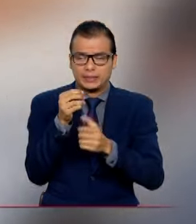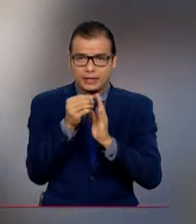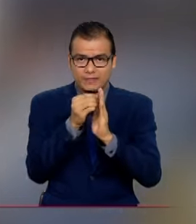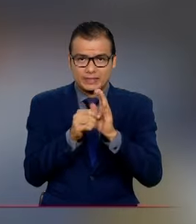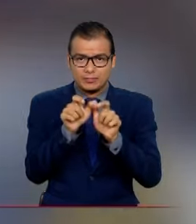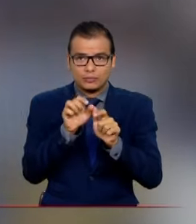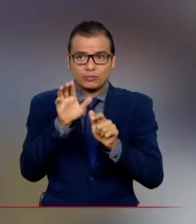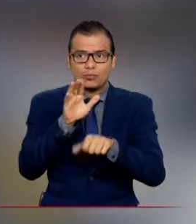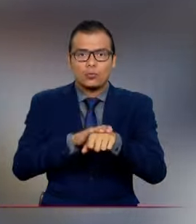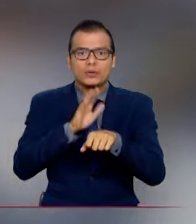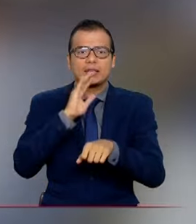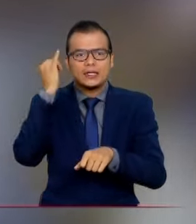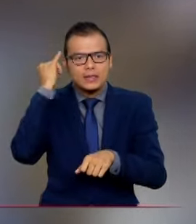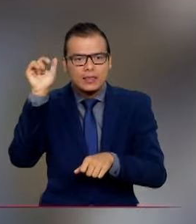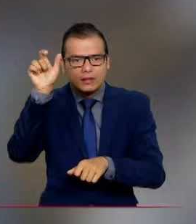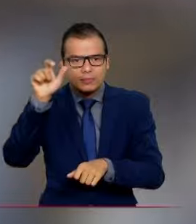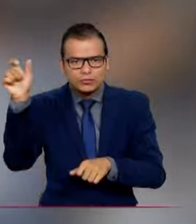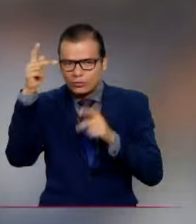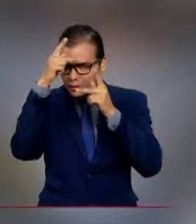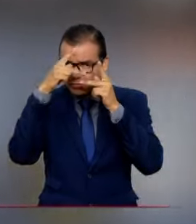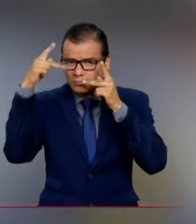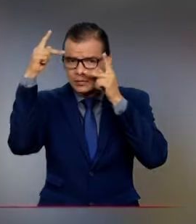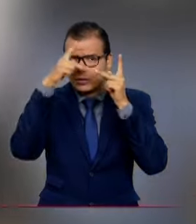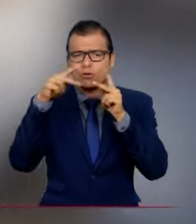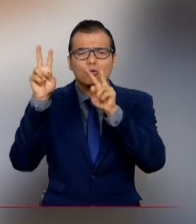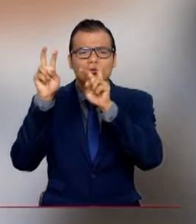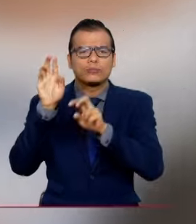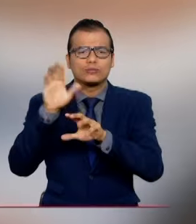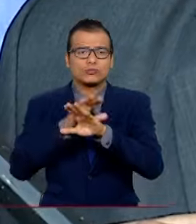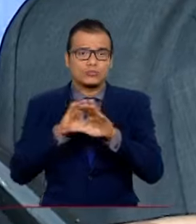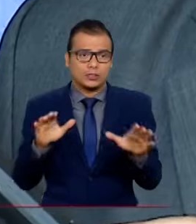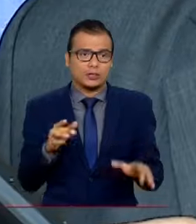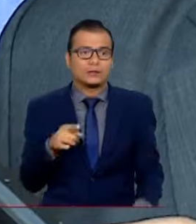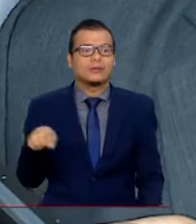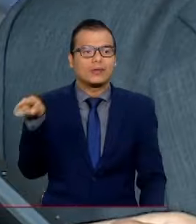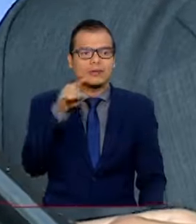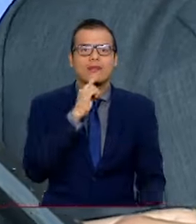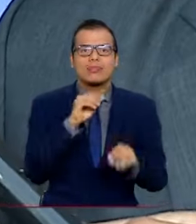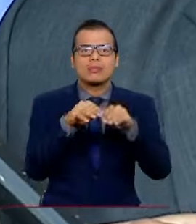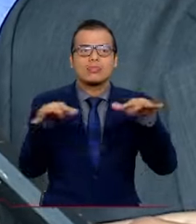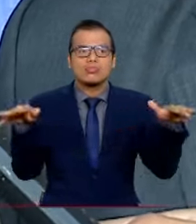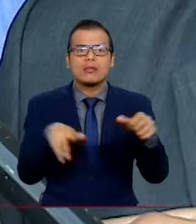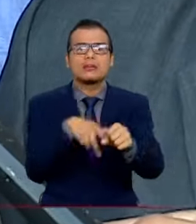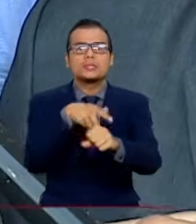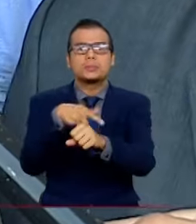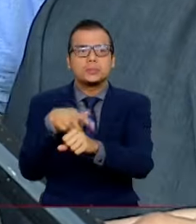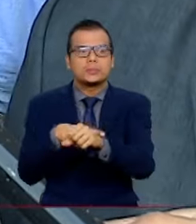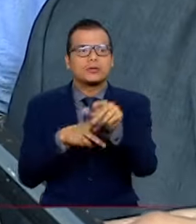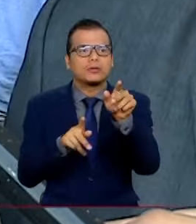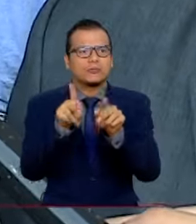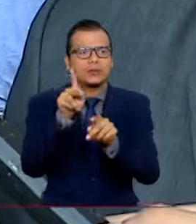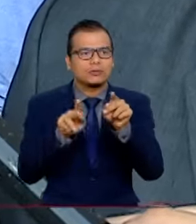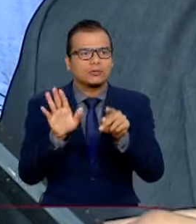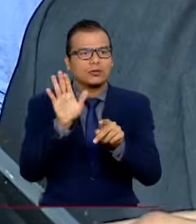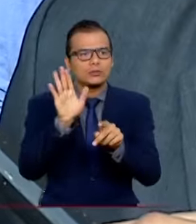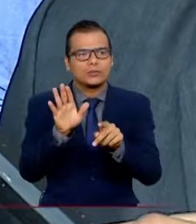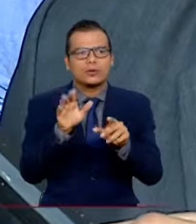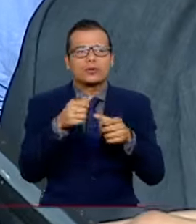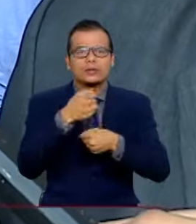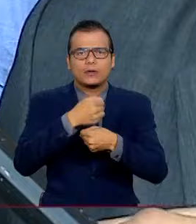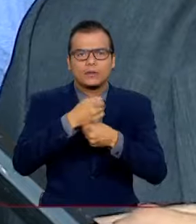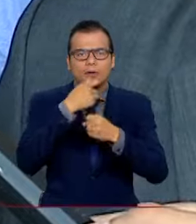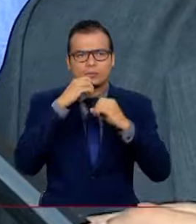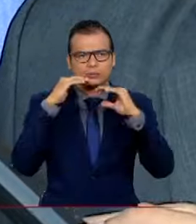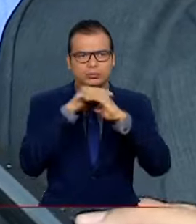año. Estos supuestos veedores están incitando no solamente que se respete la ley, que se respeten las órdenes que imparten los agentes de tránsito en los puestos de